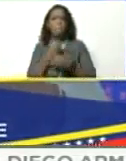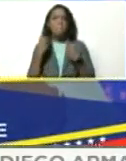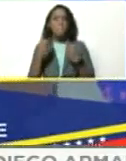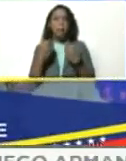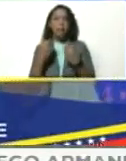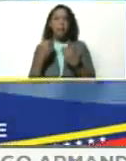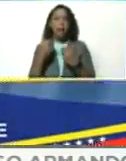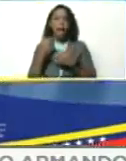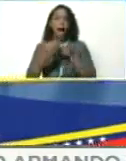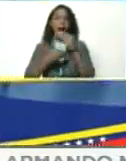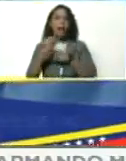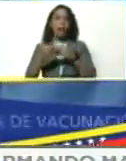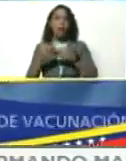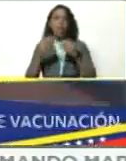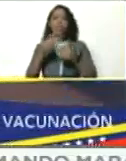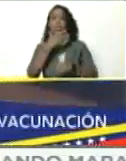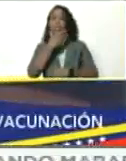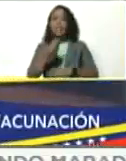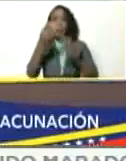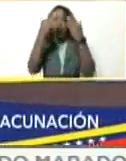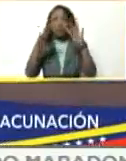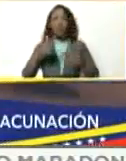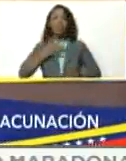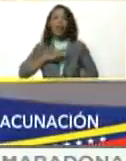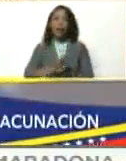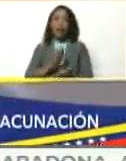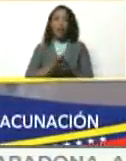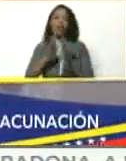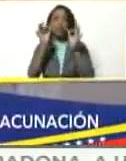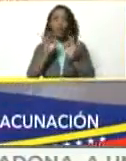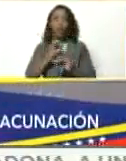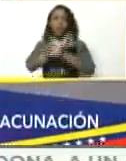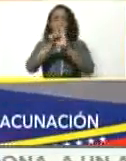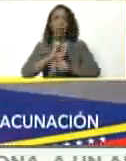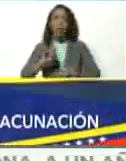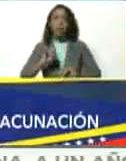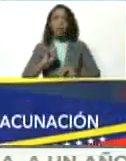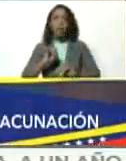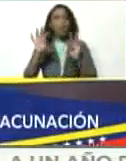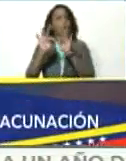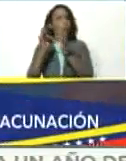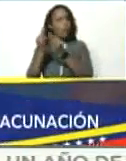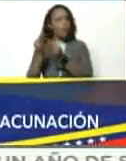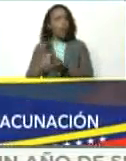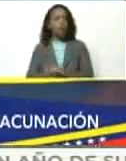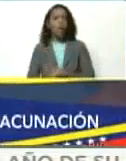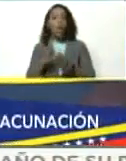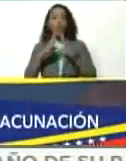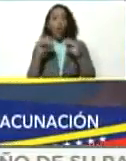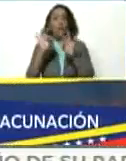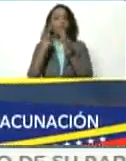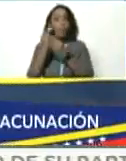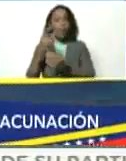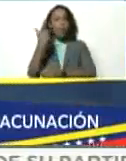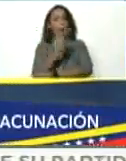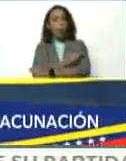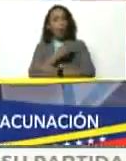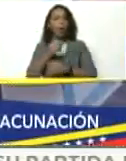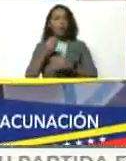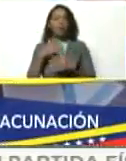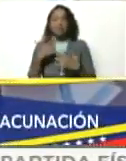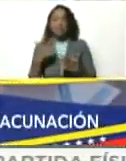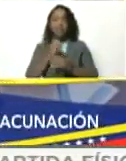pasemos un diciembre tranquilo, seguro, feliz, en familia. Toda la familia vacunada, qué